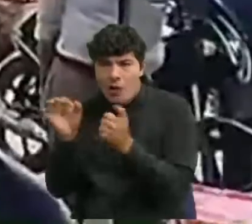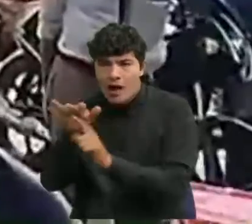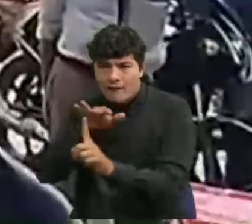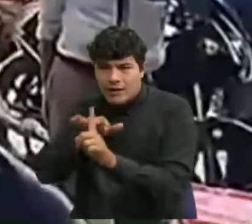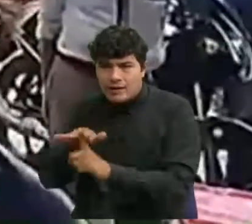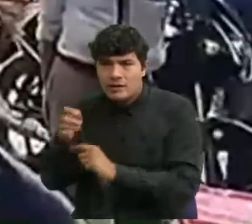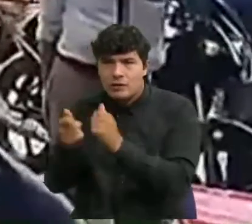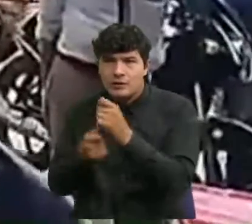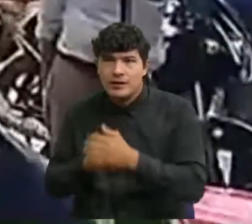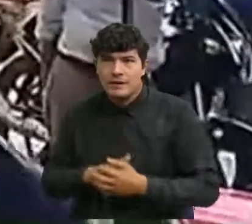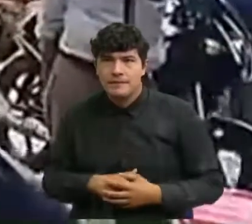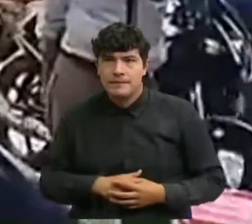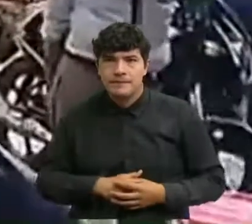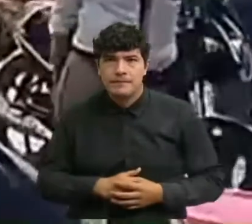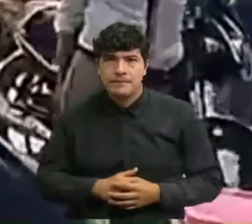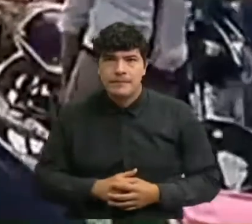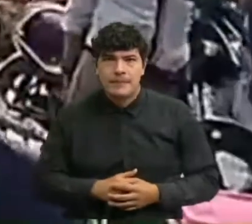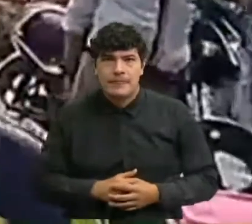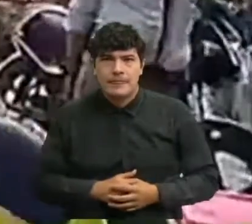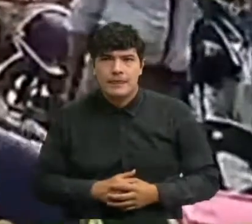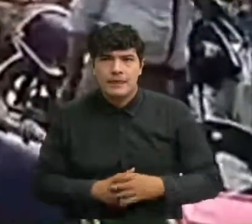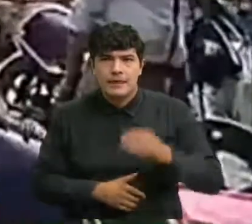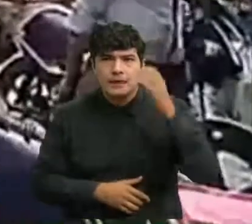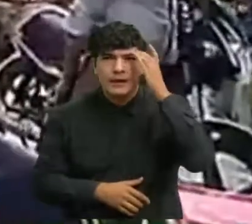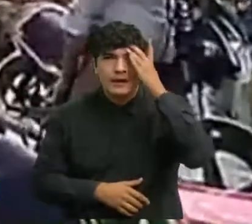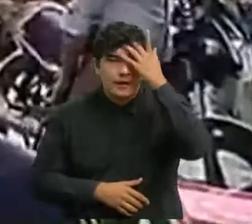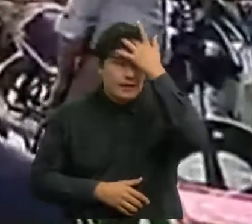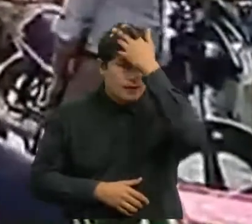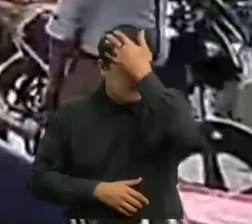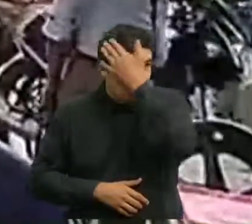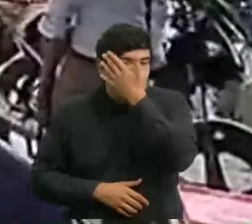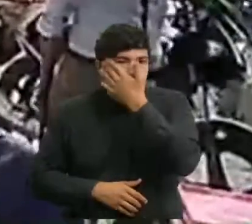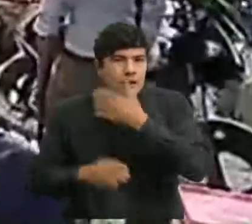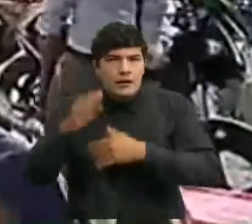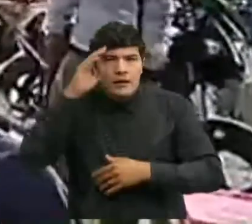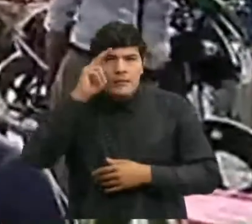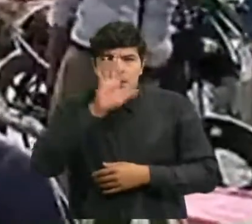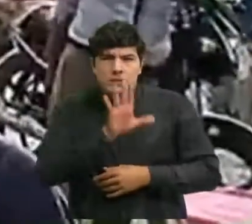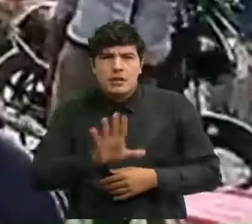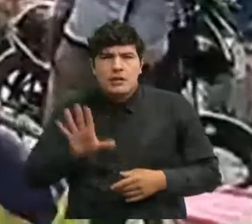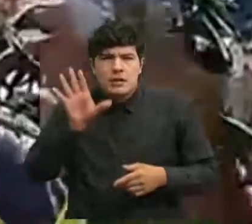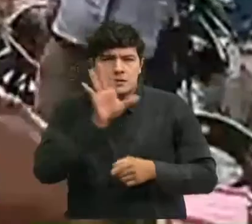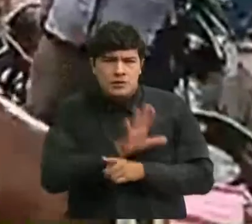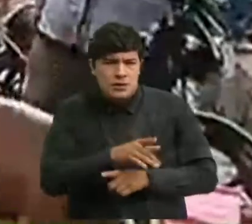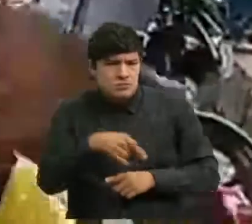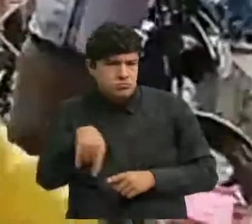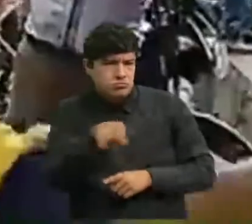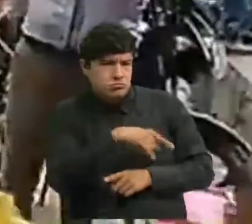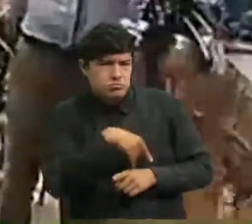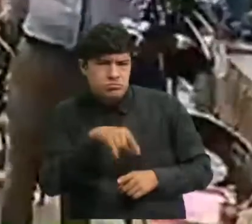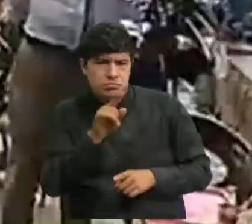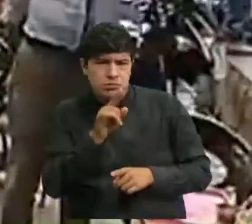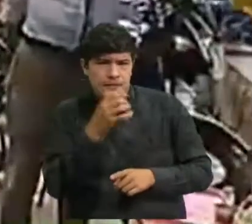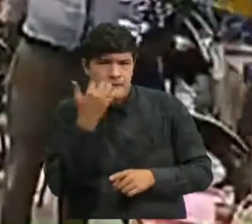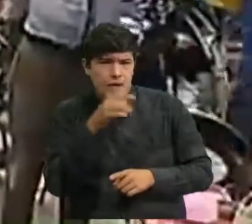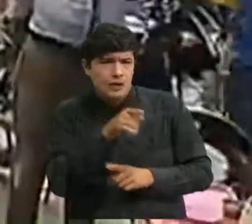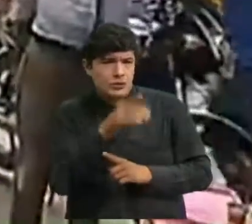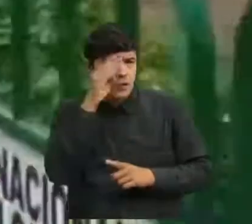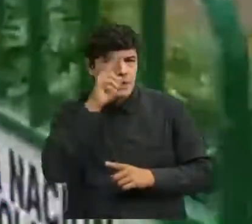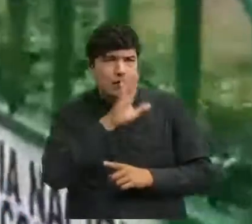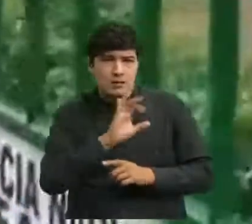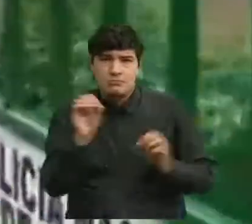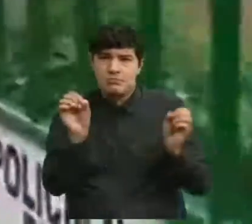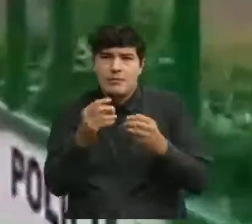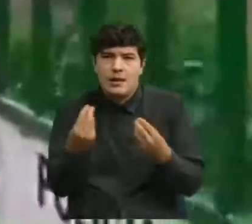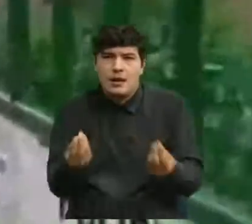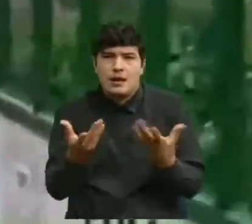La policía no está para que esté golpeando a la gente ni esté corriendo a la gente, a los ciudadanos. Nosotros pagamos un impuesto para que nos cuide, no para tener miedo a la policía. Entonces, ¿para qué?